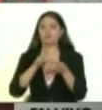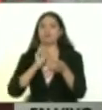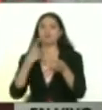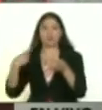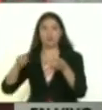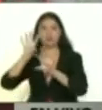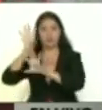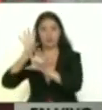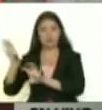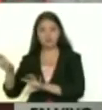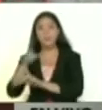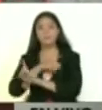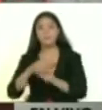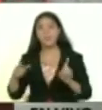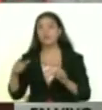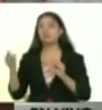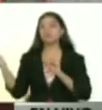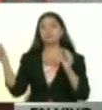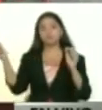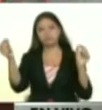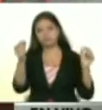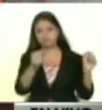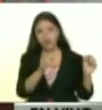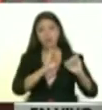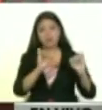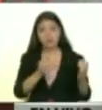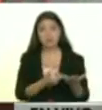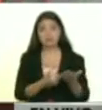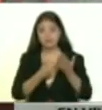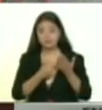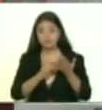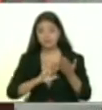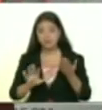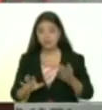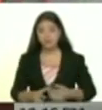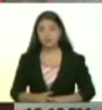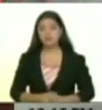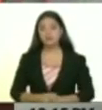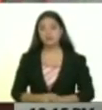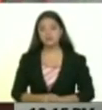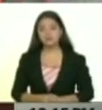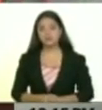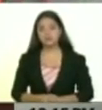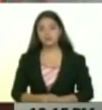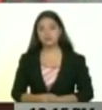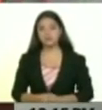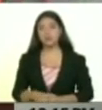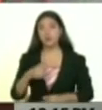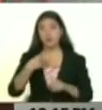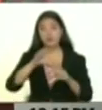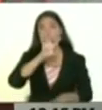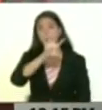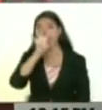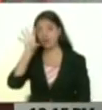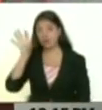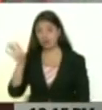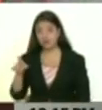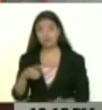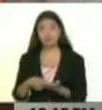Y a lo largo de todas nuestras discusiones hemos recibido, por parte de estos países claves que no son miembros de la